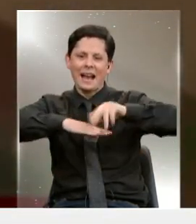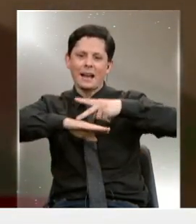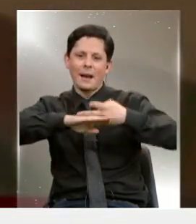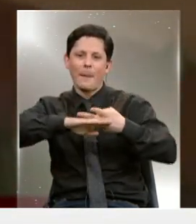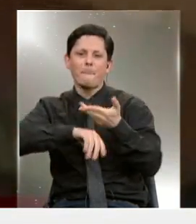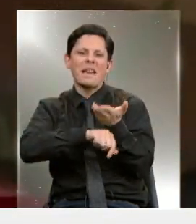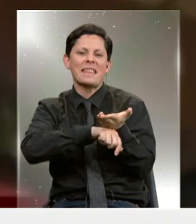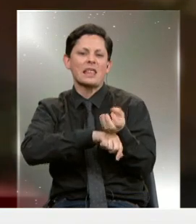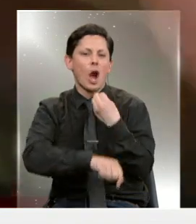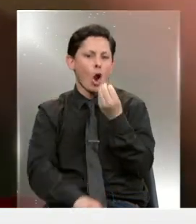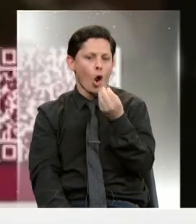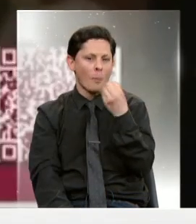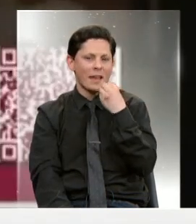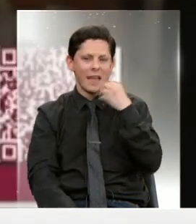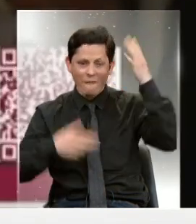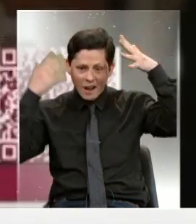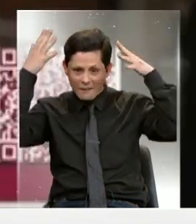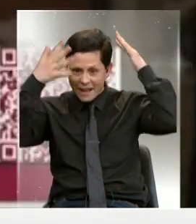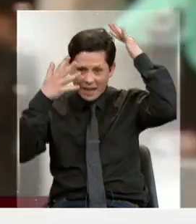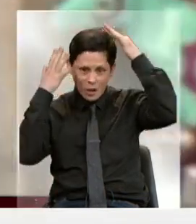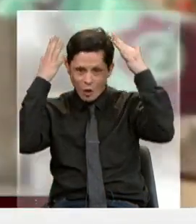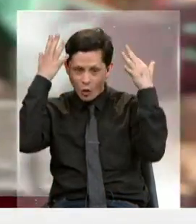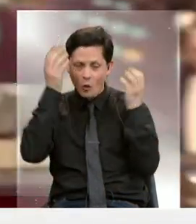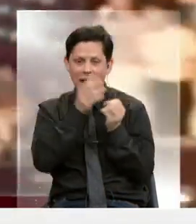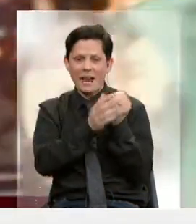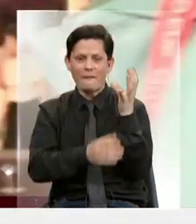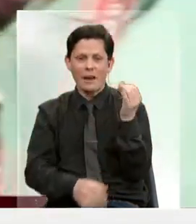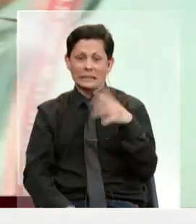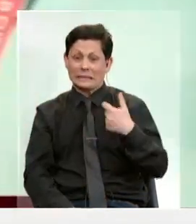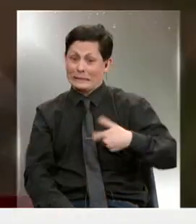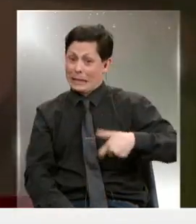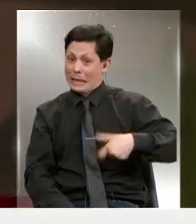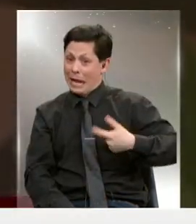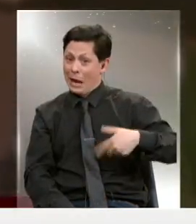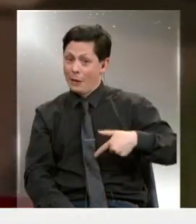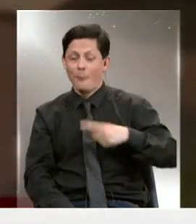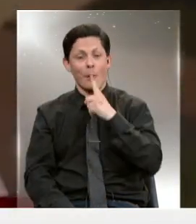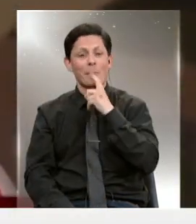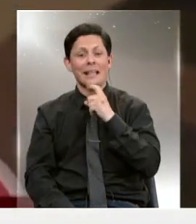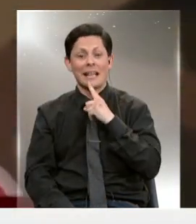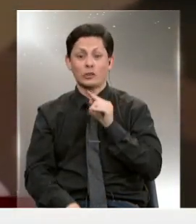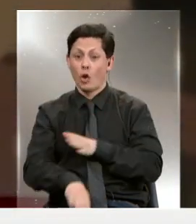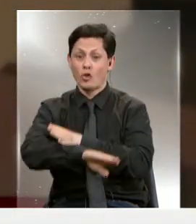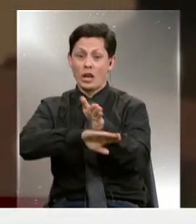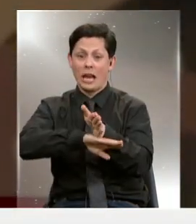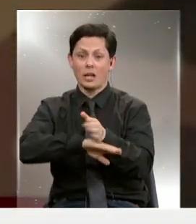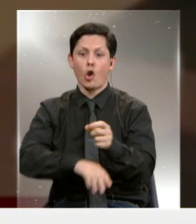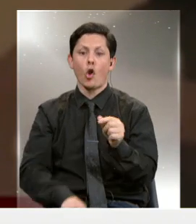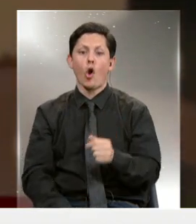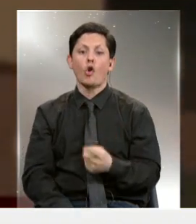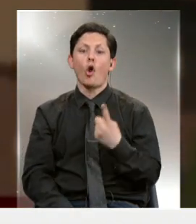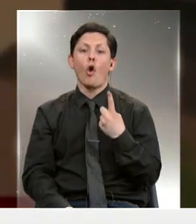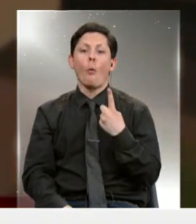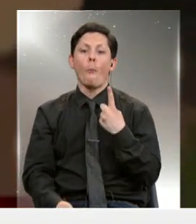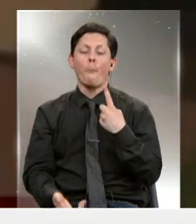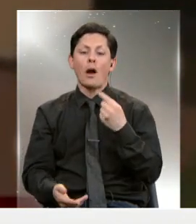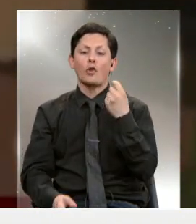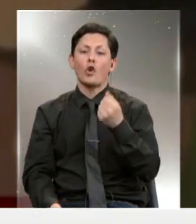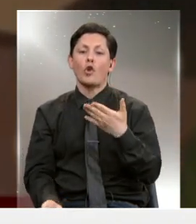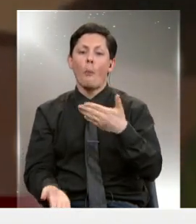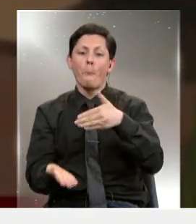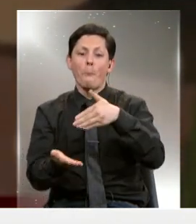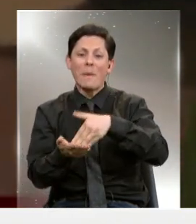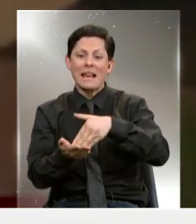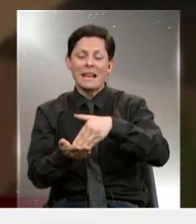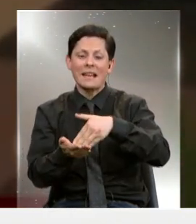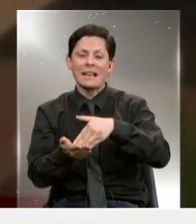pidiendo comida y bañándose en una fuente debido a lo caro de Qatar. Y ya acá llegué con 1000 euros. Y pedir